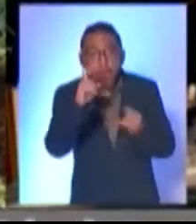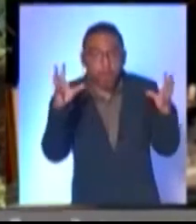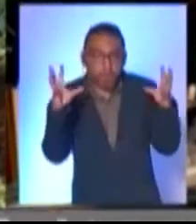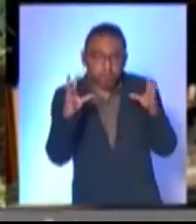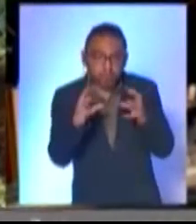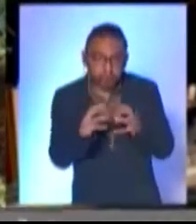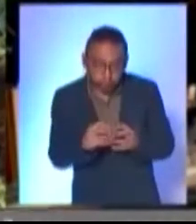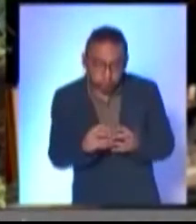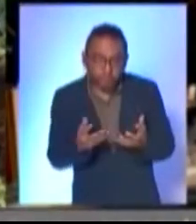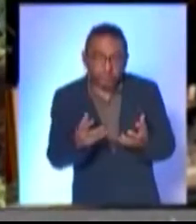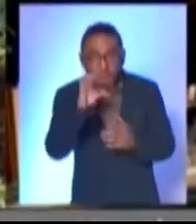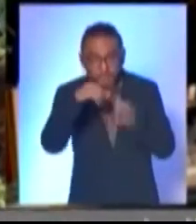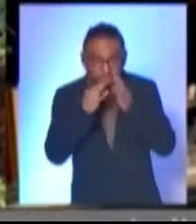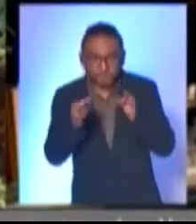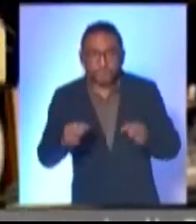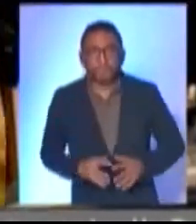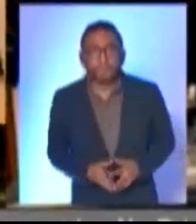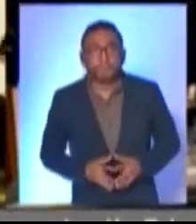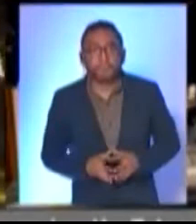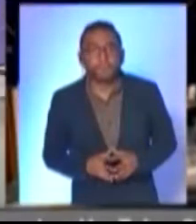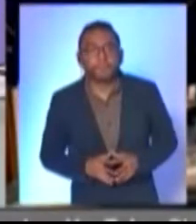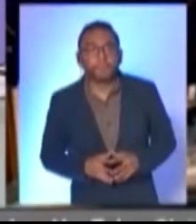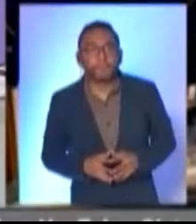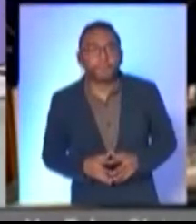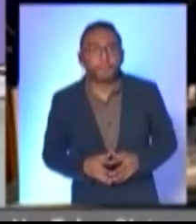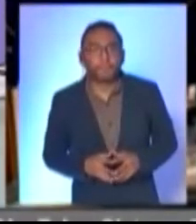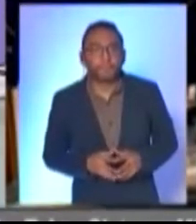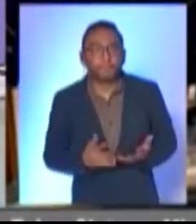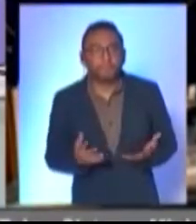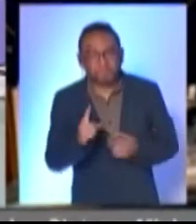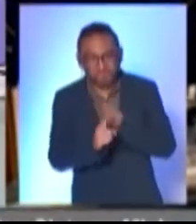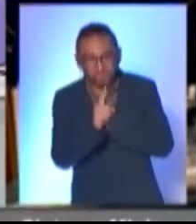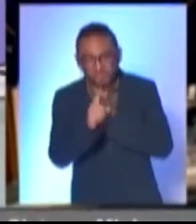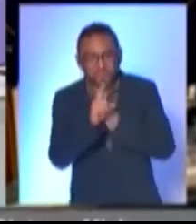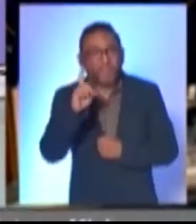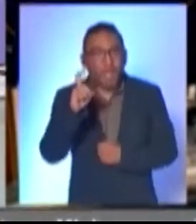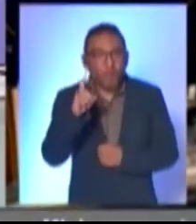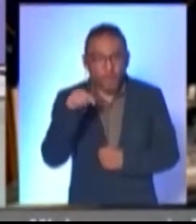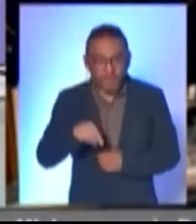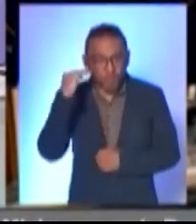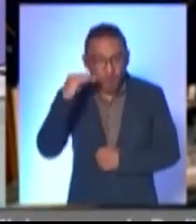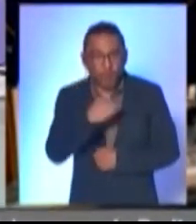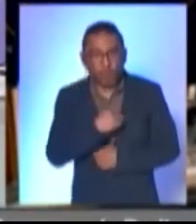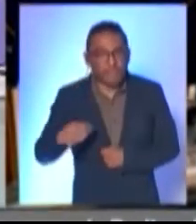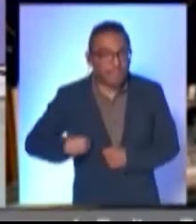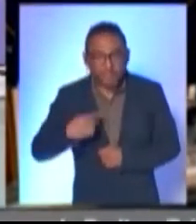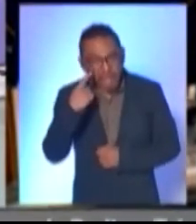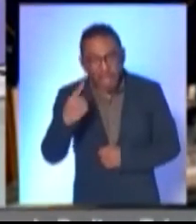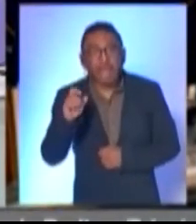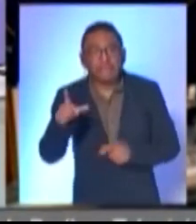Para SM Noticias, Leticia Ruano. Y la problemática del agua en el municipio de Morelia se refleja en el